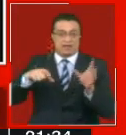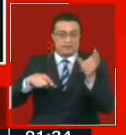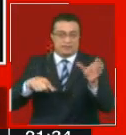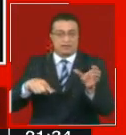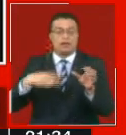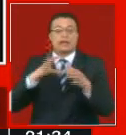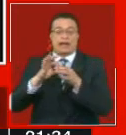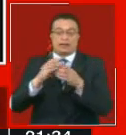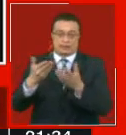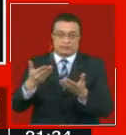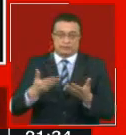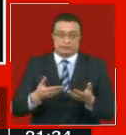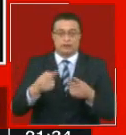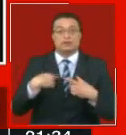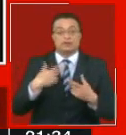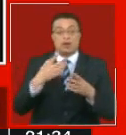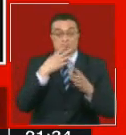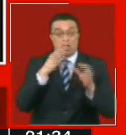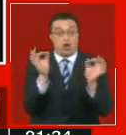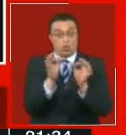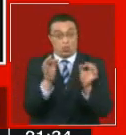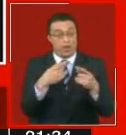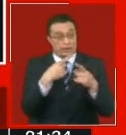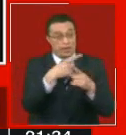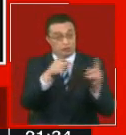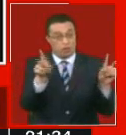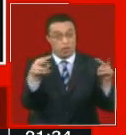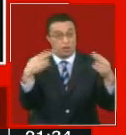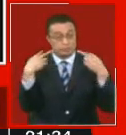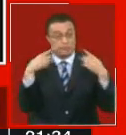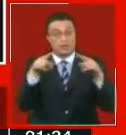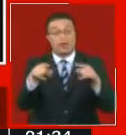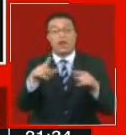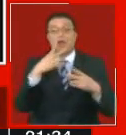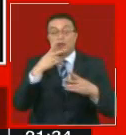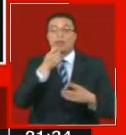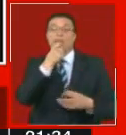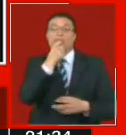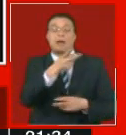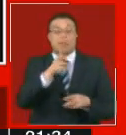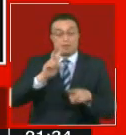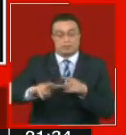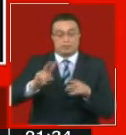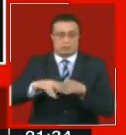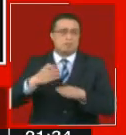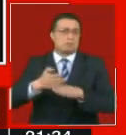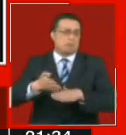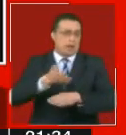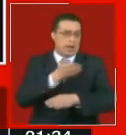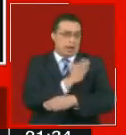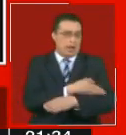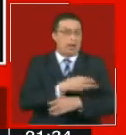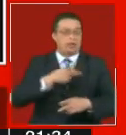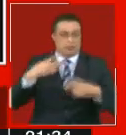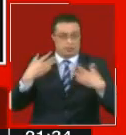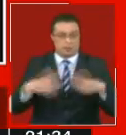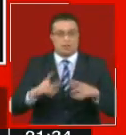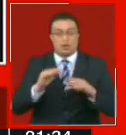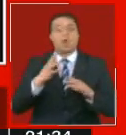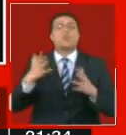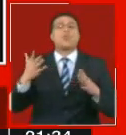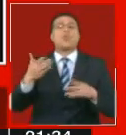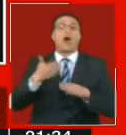lo primero que me gustaría que le contar a quien nos están viendo es se ha dicho que esta es una demanda que se preparó con tiempo Quisiera saber hace